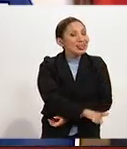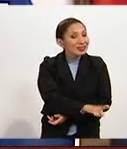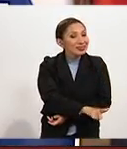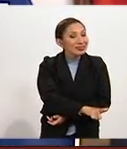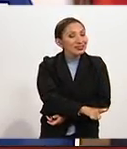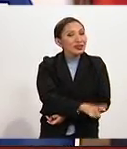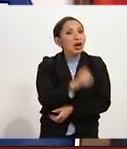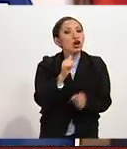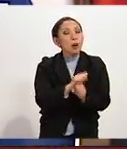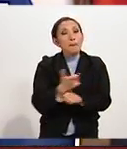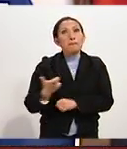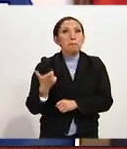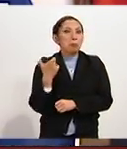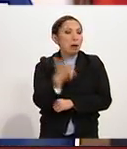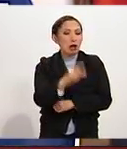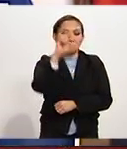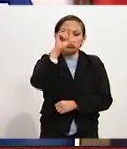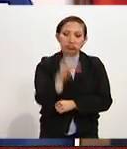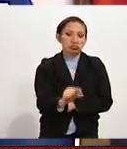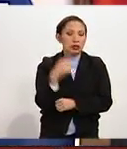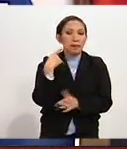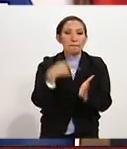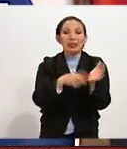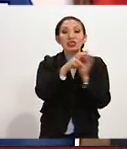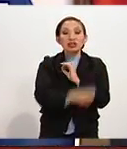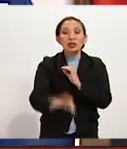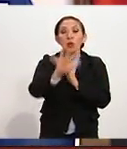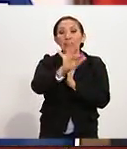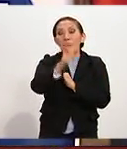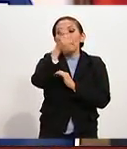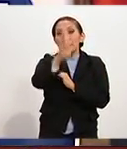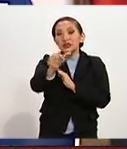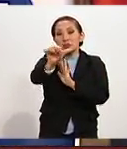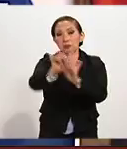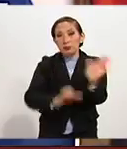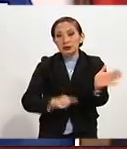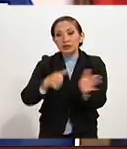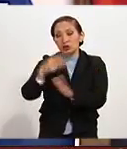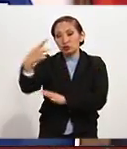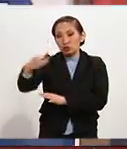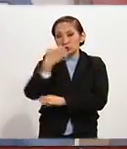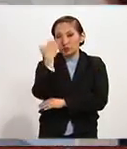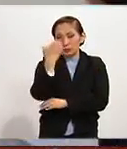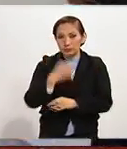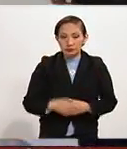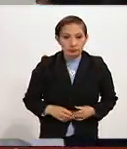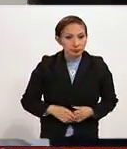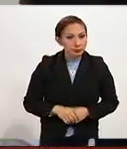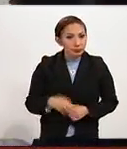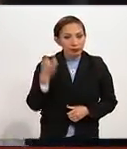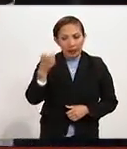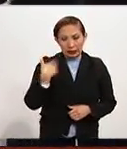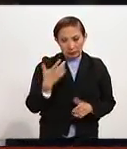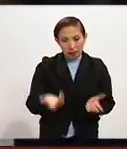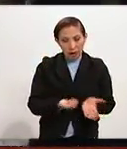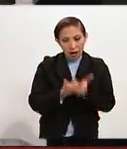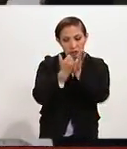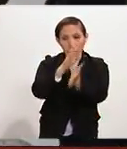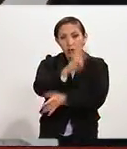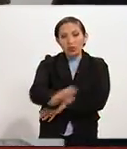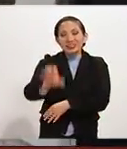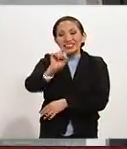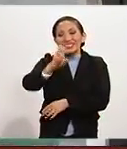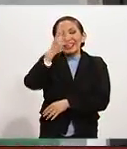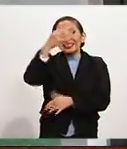es decir, con un pago únicamente de 1.250 pesos a su colegiatura. Esta estrategia ofrece